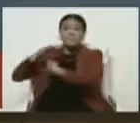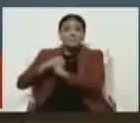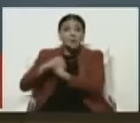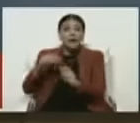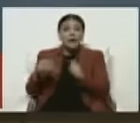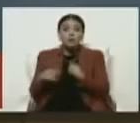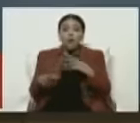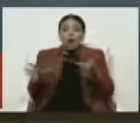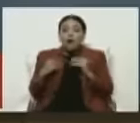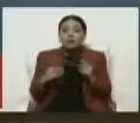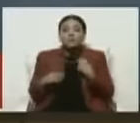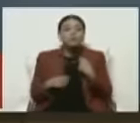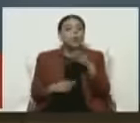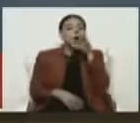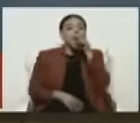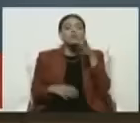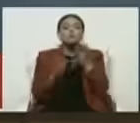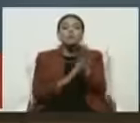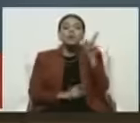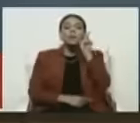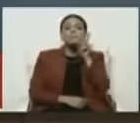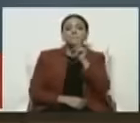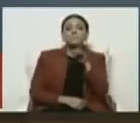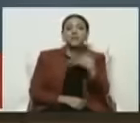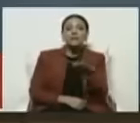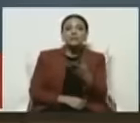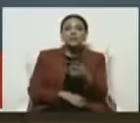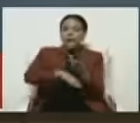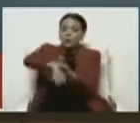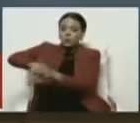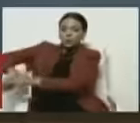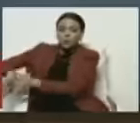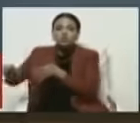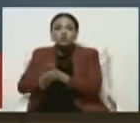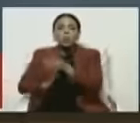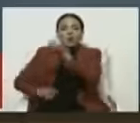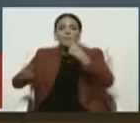guerra sucia, lavándole la cara a este sujeto Albacete,